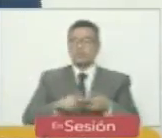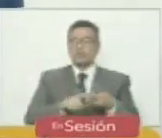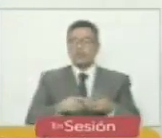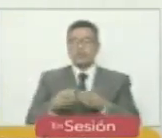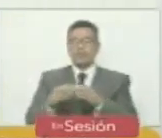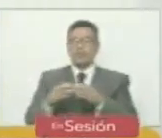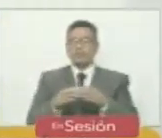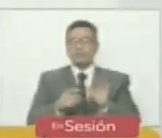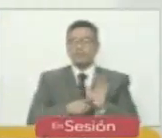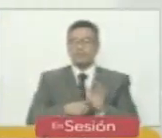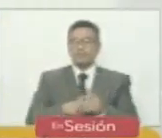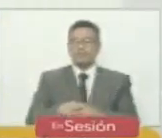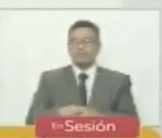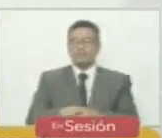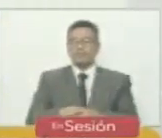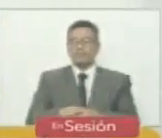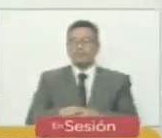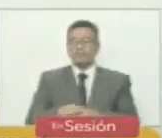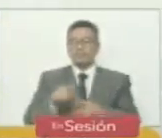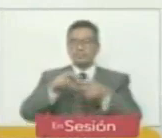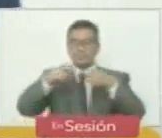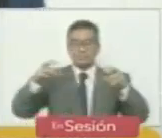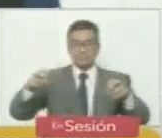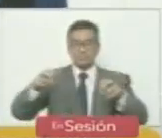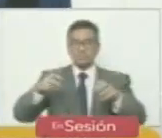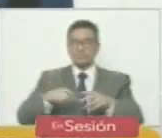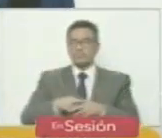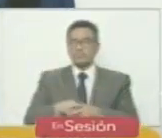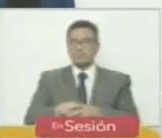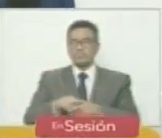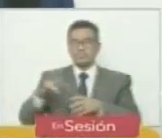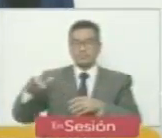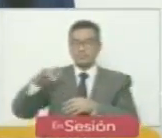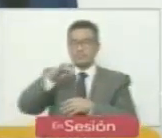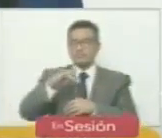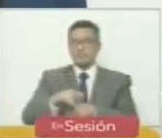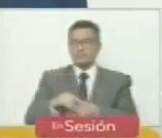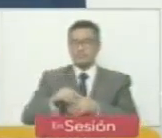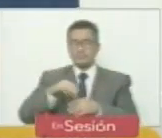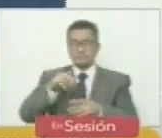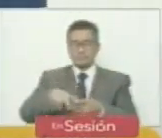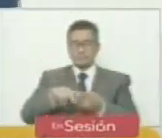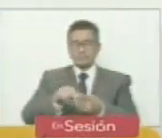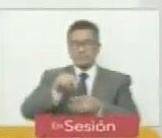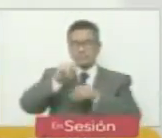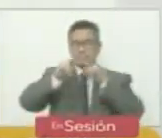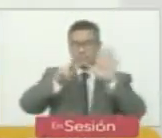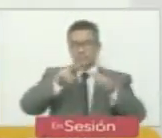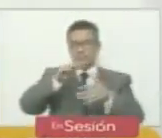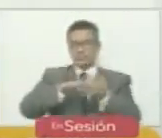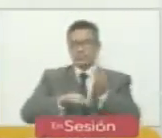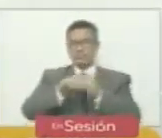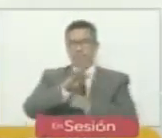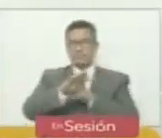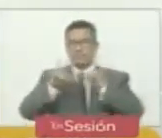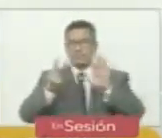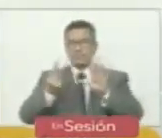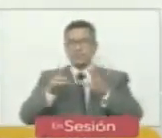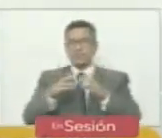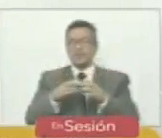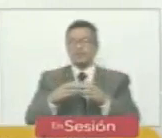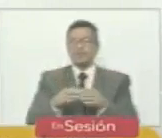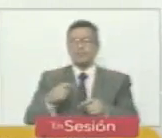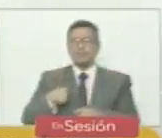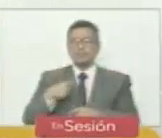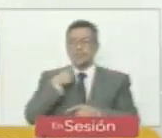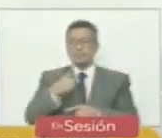mío, sobre temas aeronáuticos, que convenzan que un 747 llegó al territorio argentino con todos